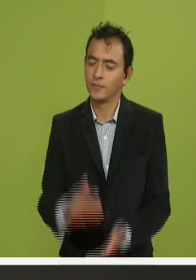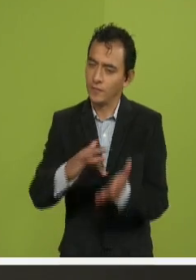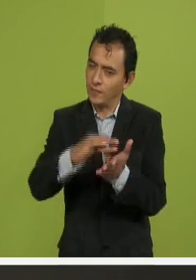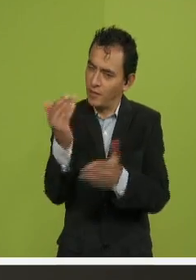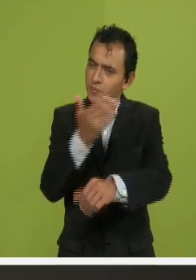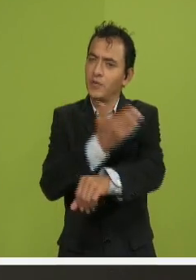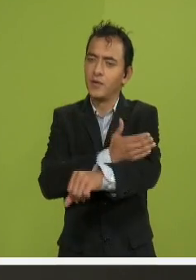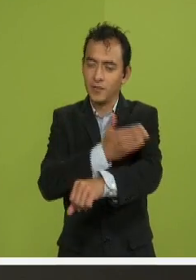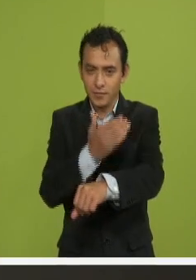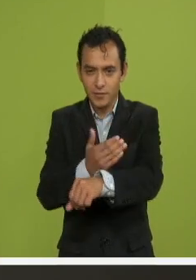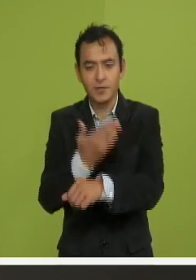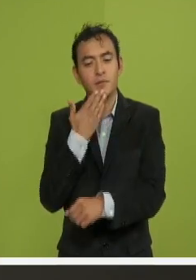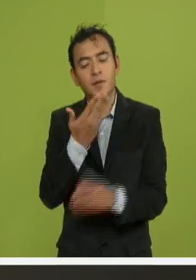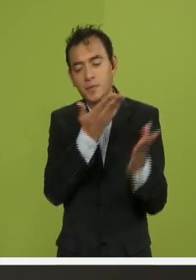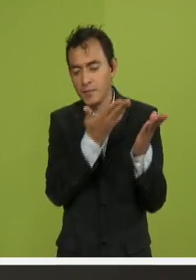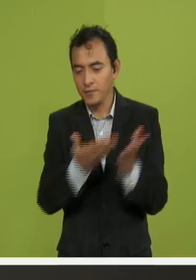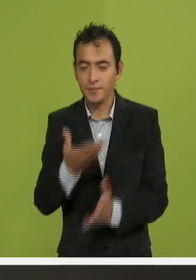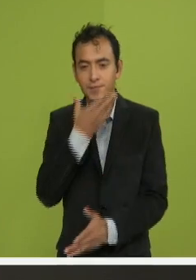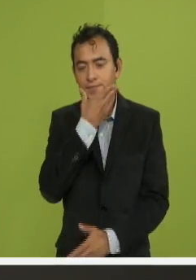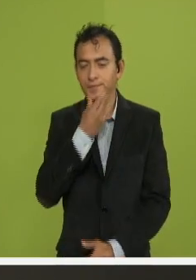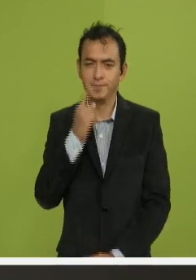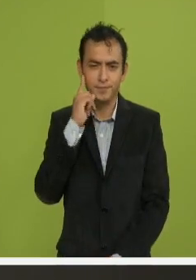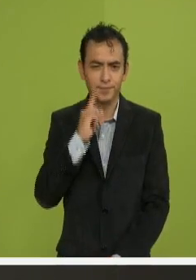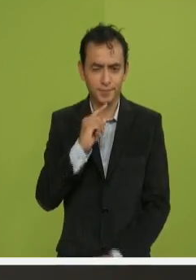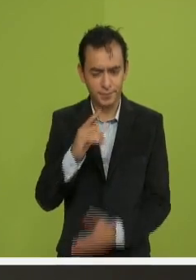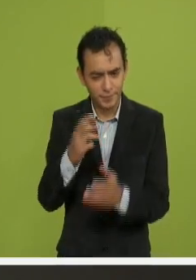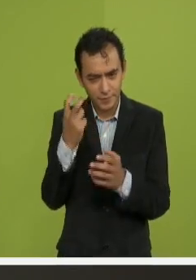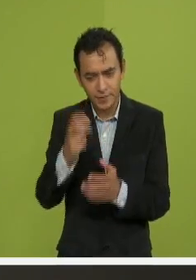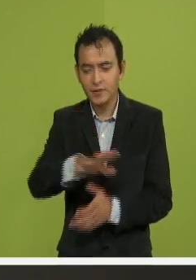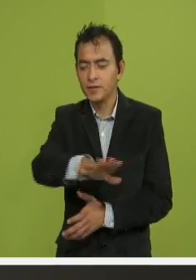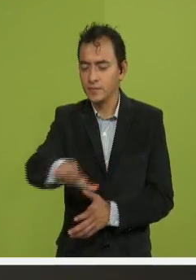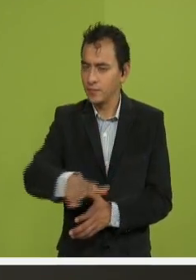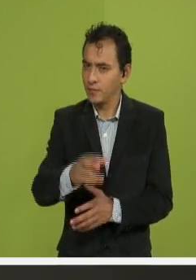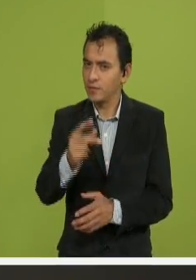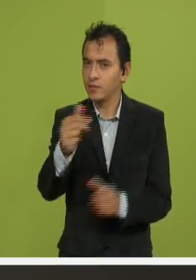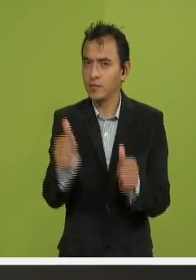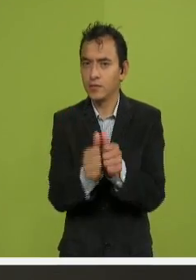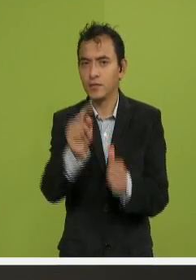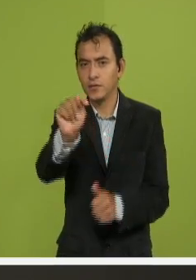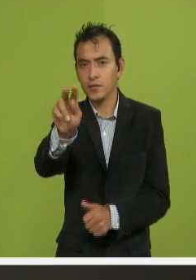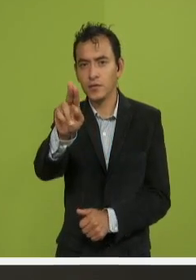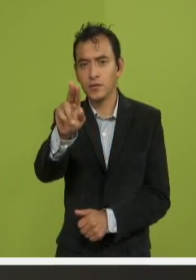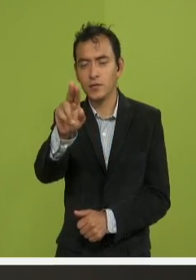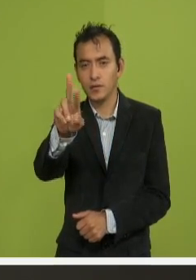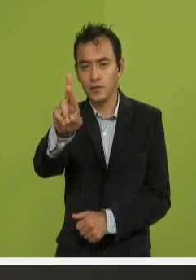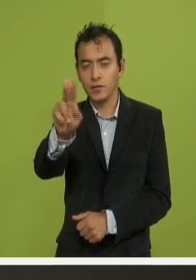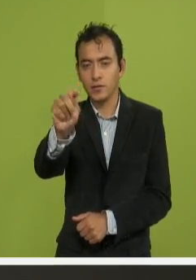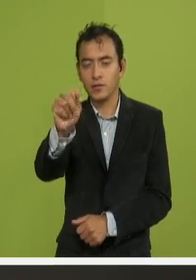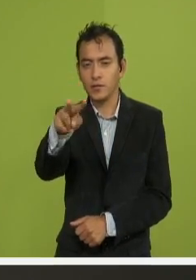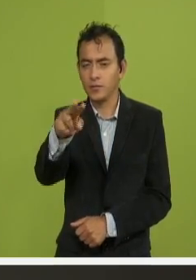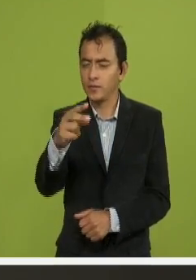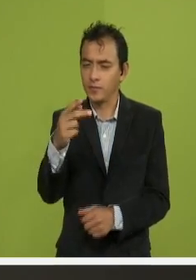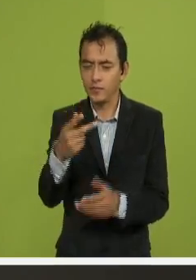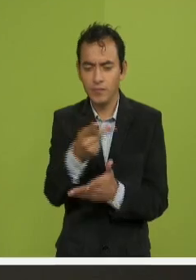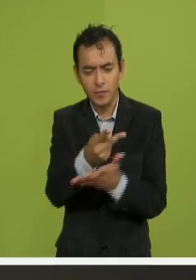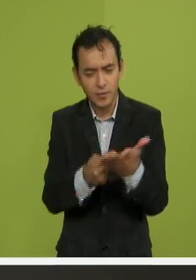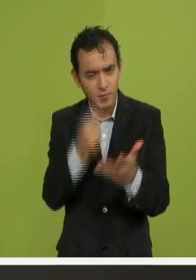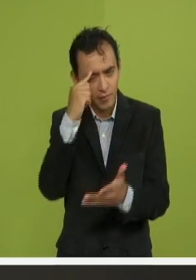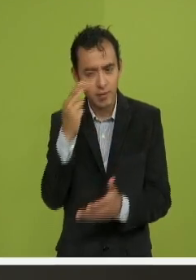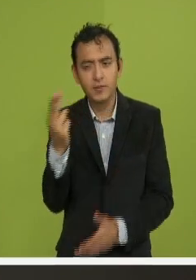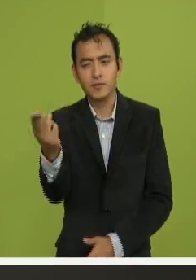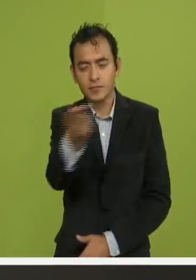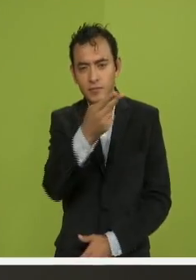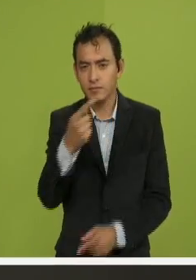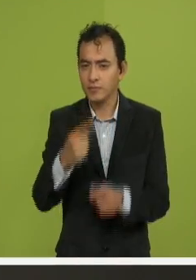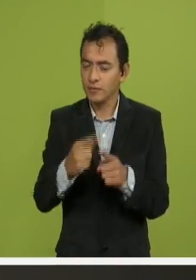gracias por acompañarnos. Bienvenidos, bienvenidas a Sororidades, este espacio a través de Radio y Televisión de Veracruz, un programa especialmente para ustedes, quienes nos hacen